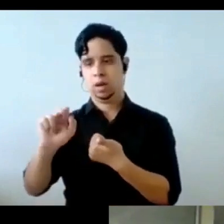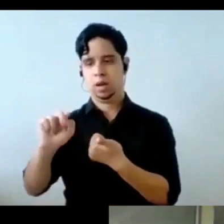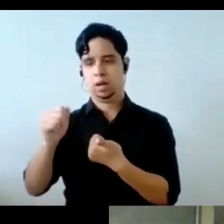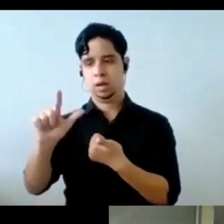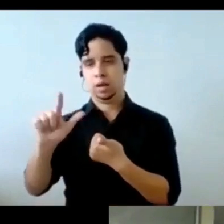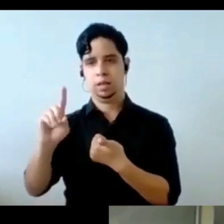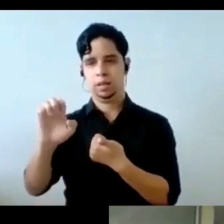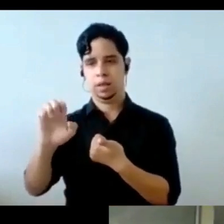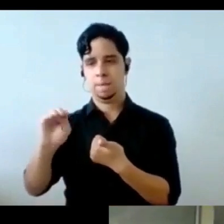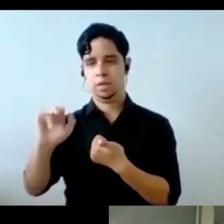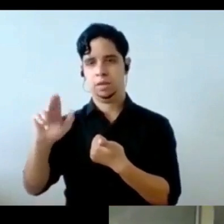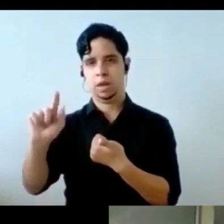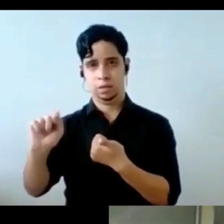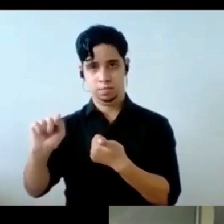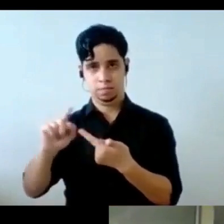Pemillán,